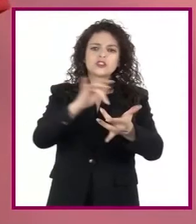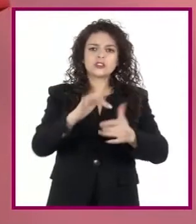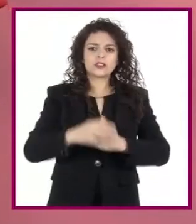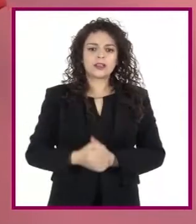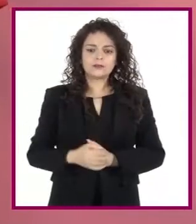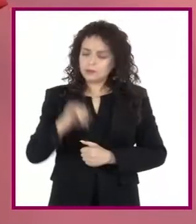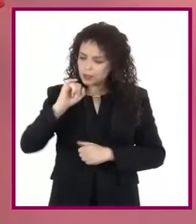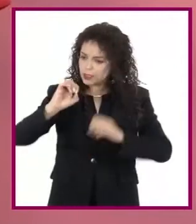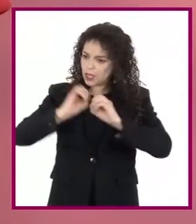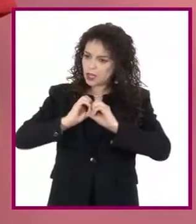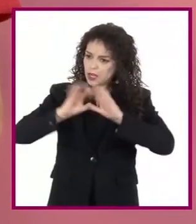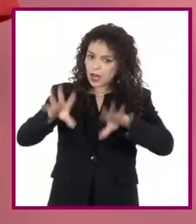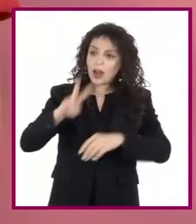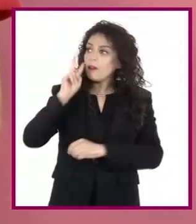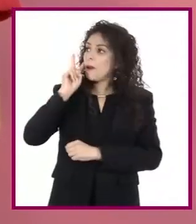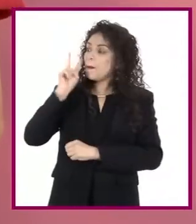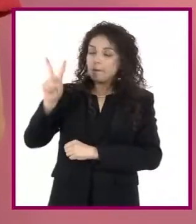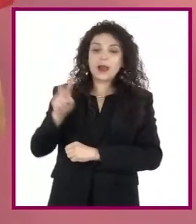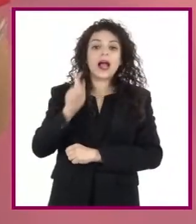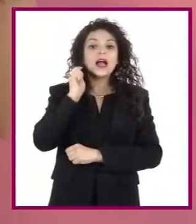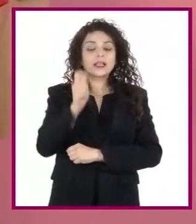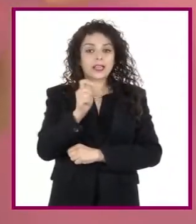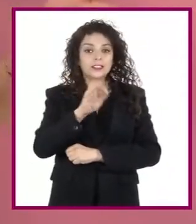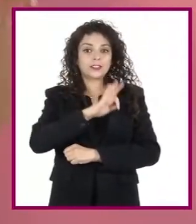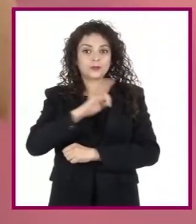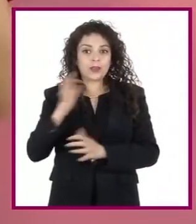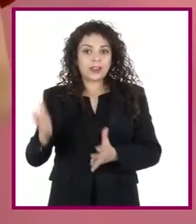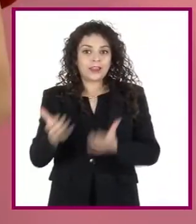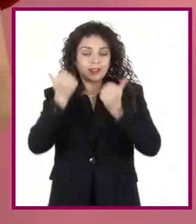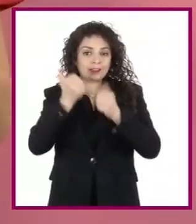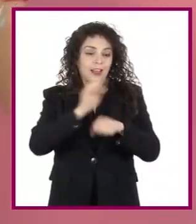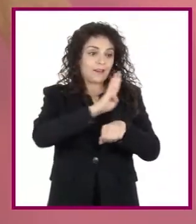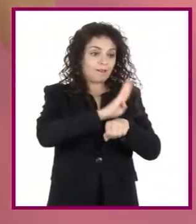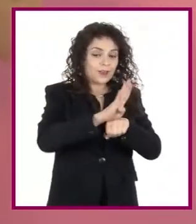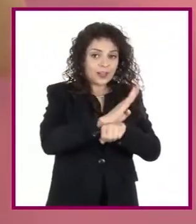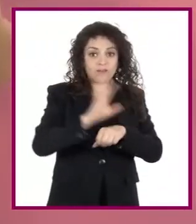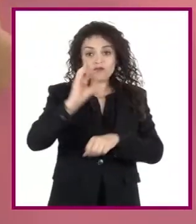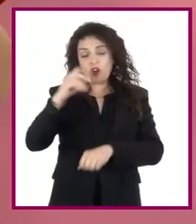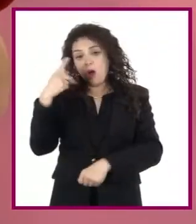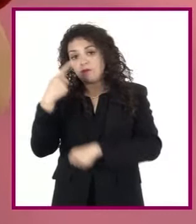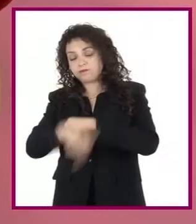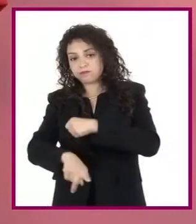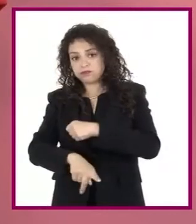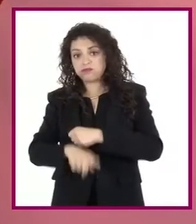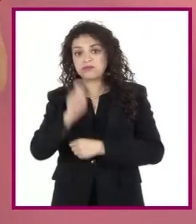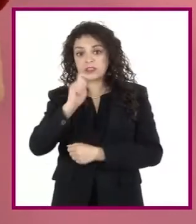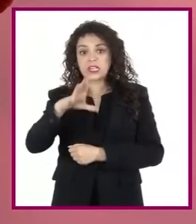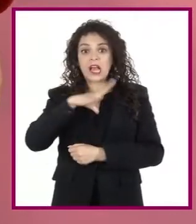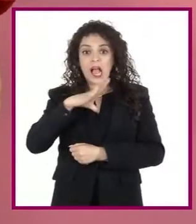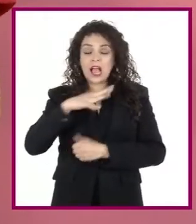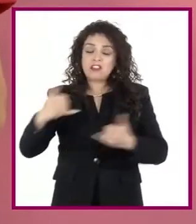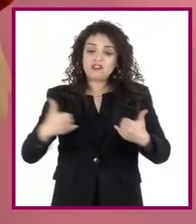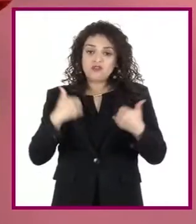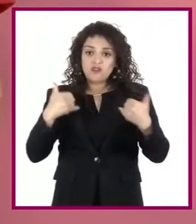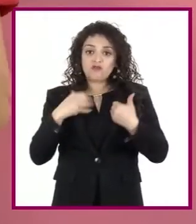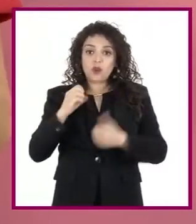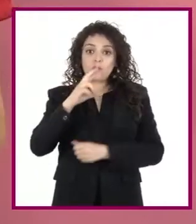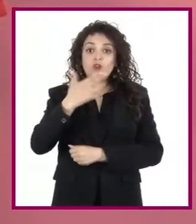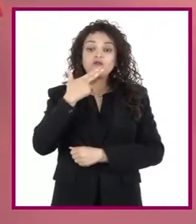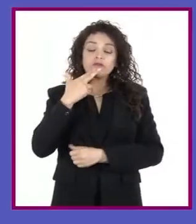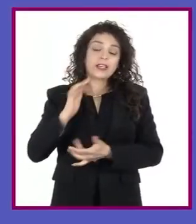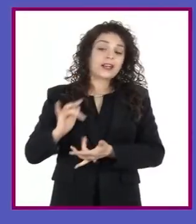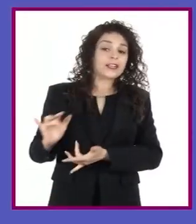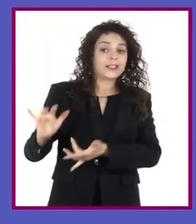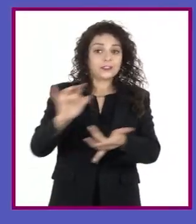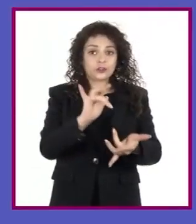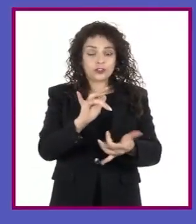Claro, veamos qué podemos recuperar de los beneficios y riesgos a los que se enfrentan las y los jóvenes en las redes